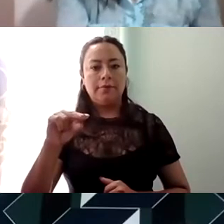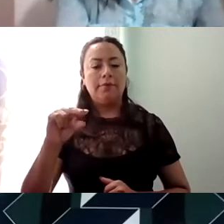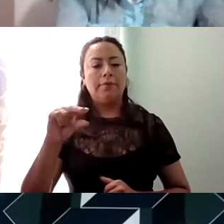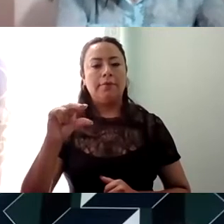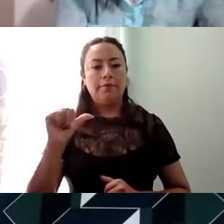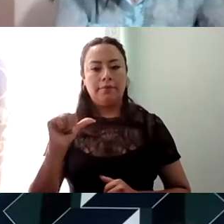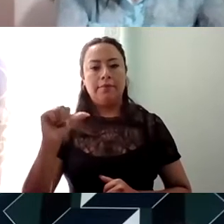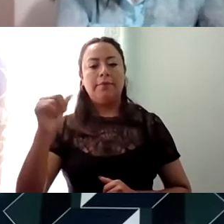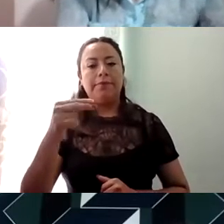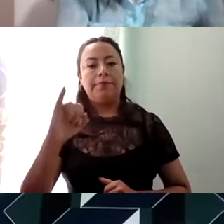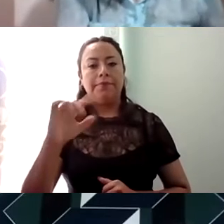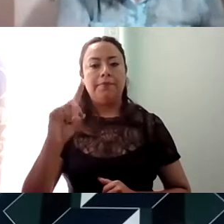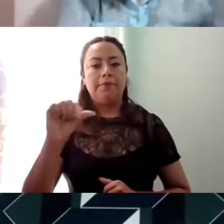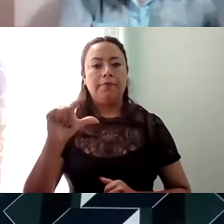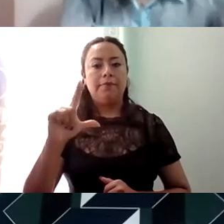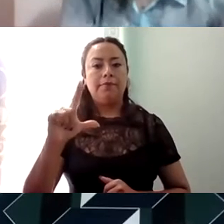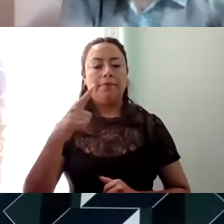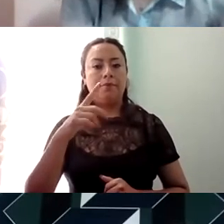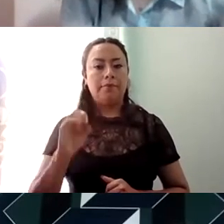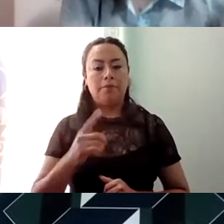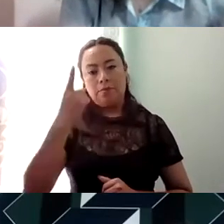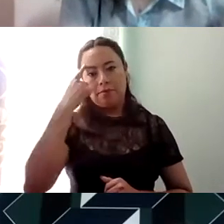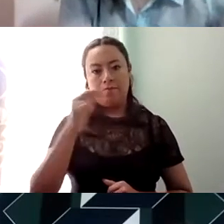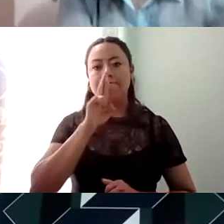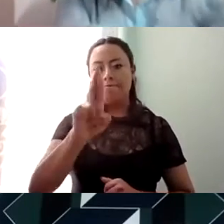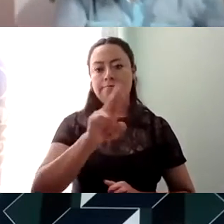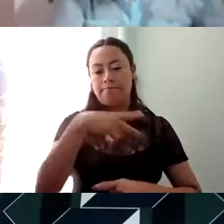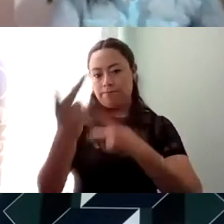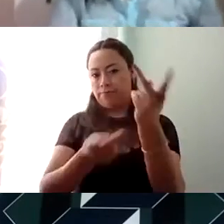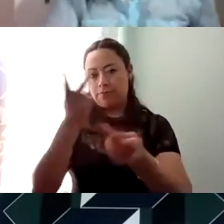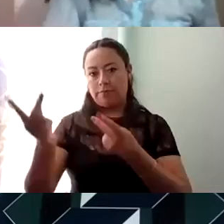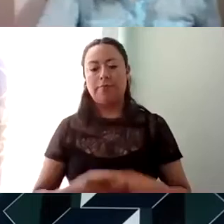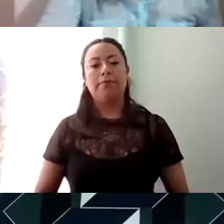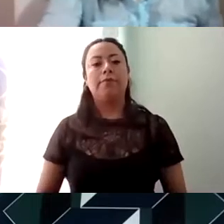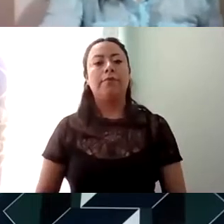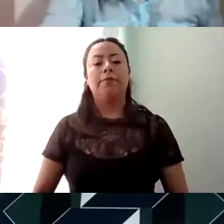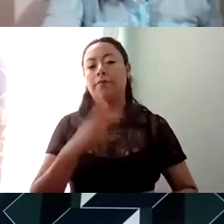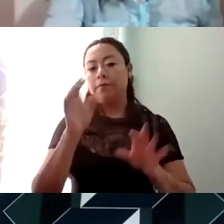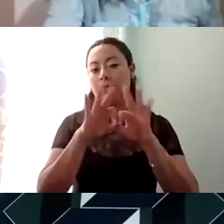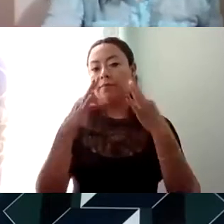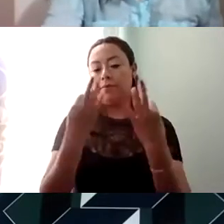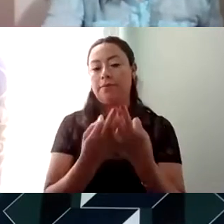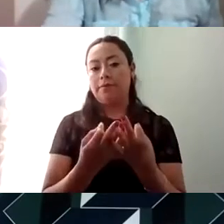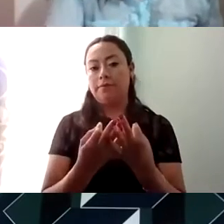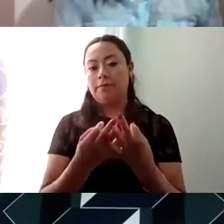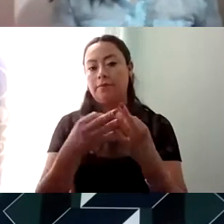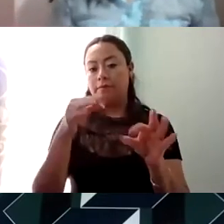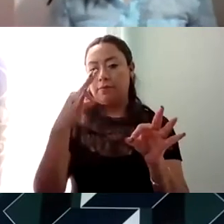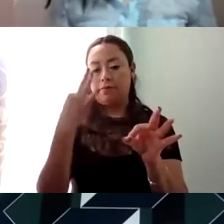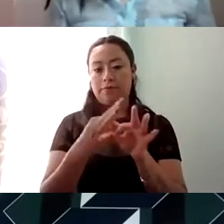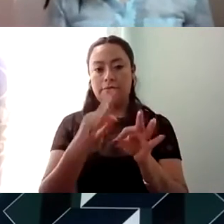preguntas realizadas por legisladoras y legisladores, y también tenemos este formato de tiempo muy reducido,